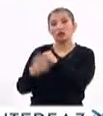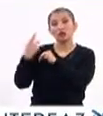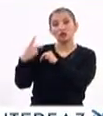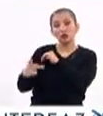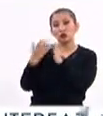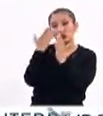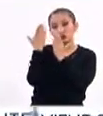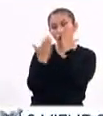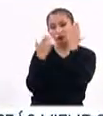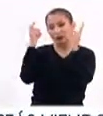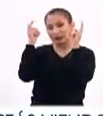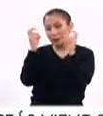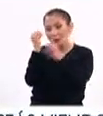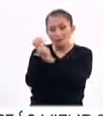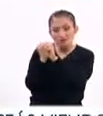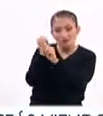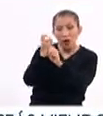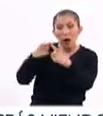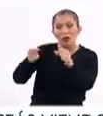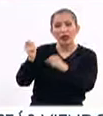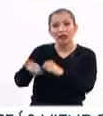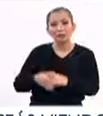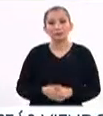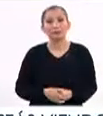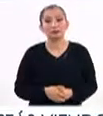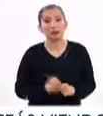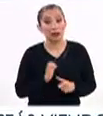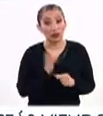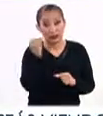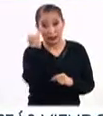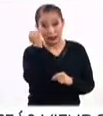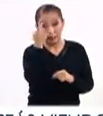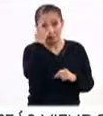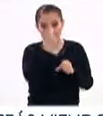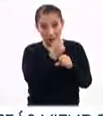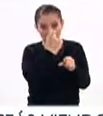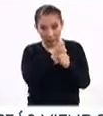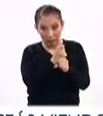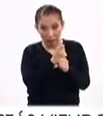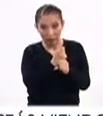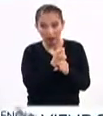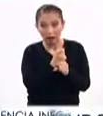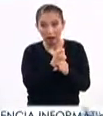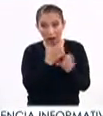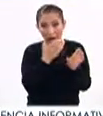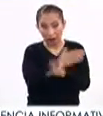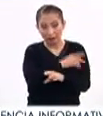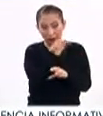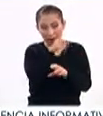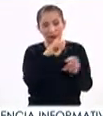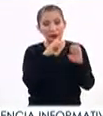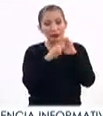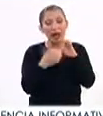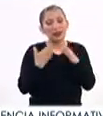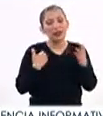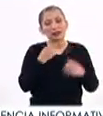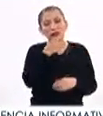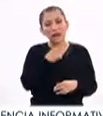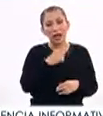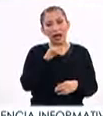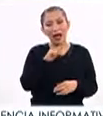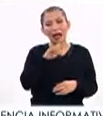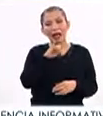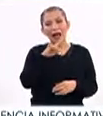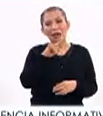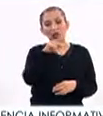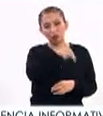su estudio sobre Japón. Claro. Entonces la idea es que primero, por ejemplo, antes de entrar a esa entrevista nos comentabas, Alejandra,